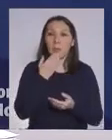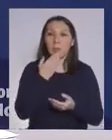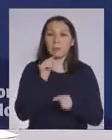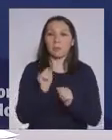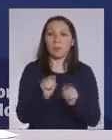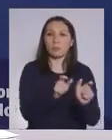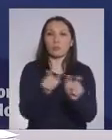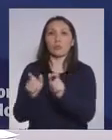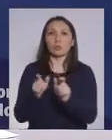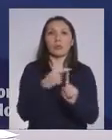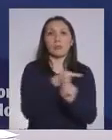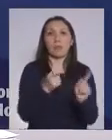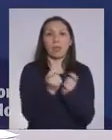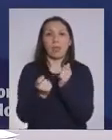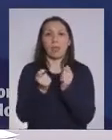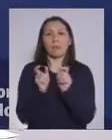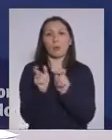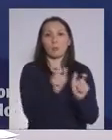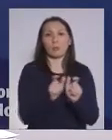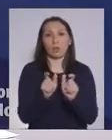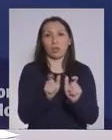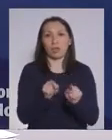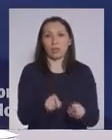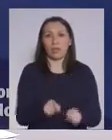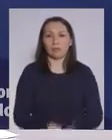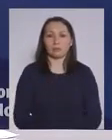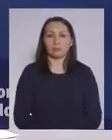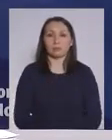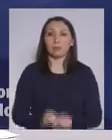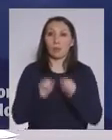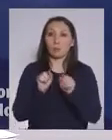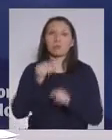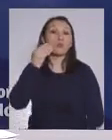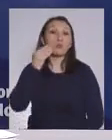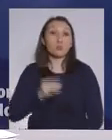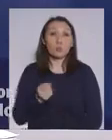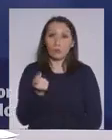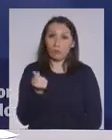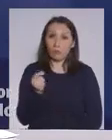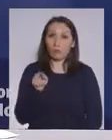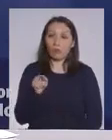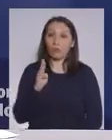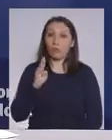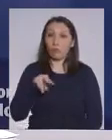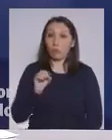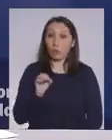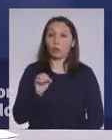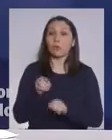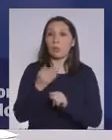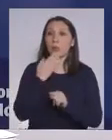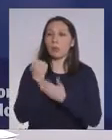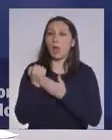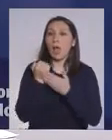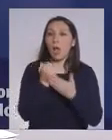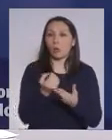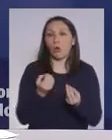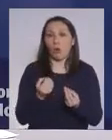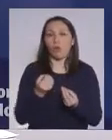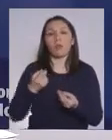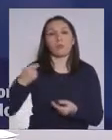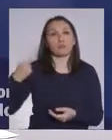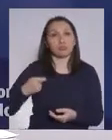protección a la clase media protegida este bono también en el cual también colaboró obviamente